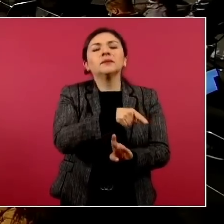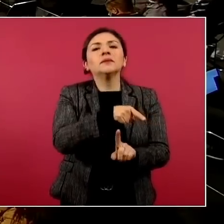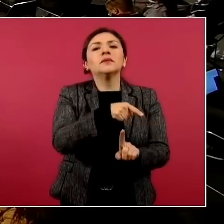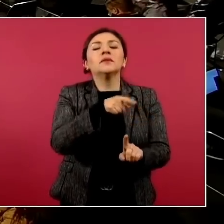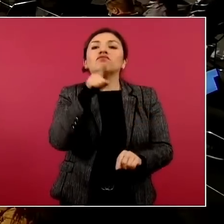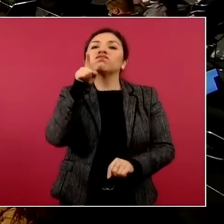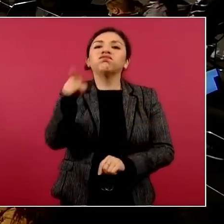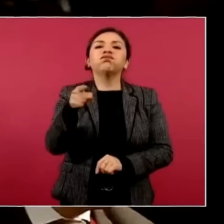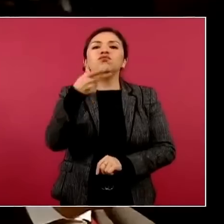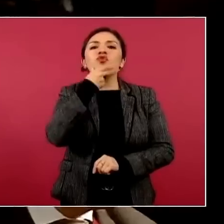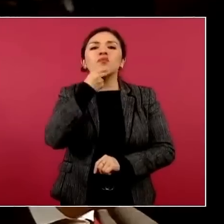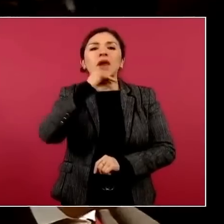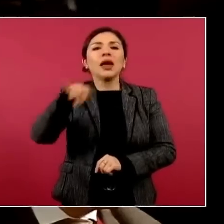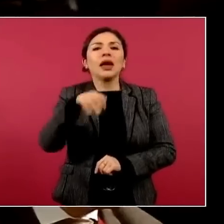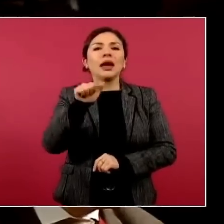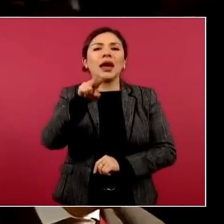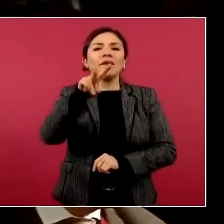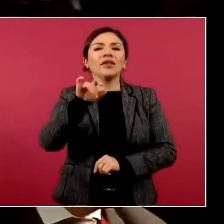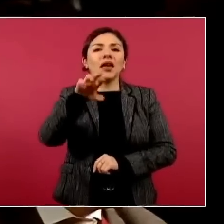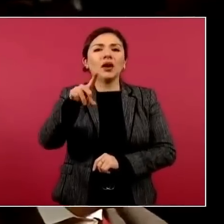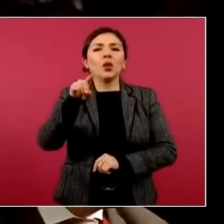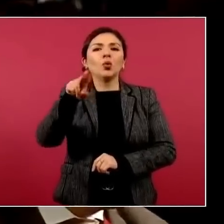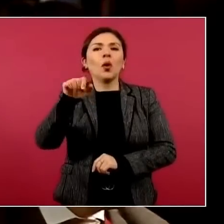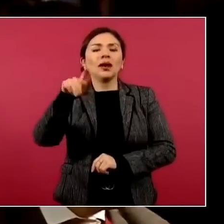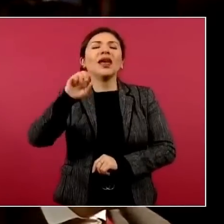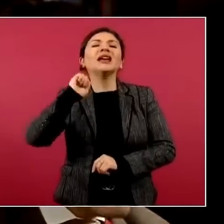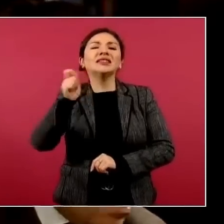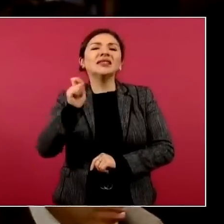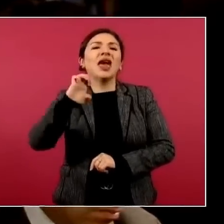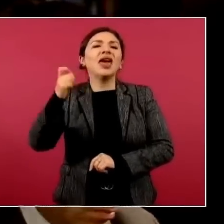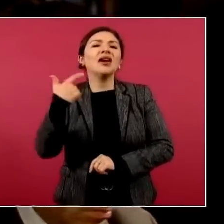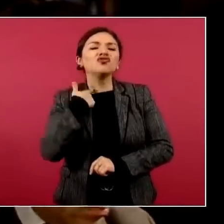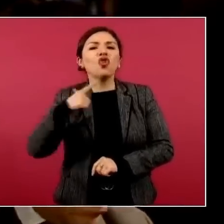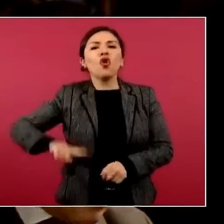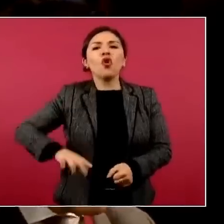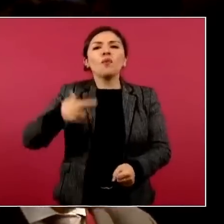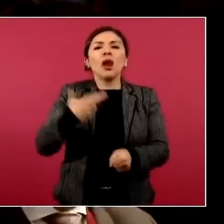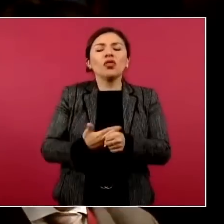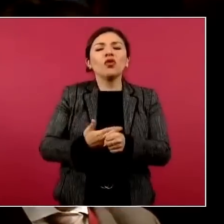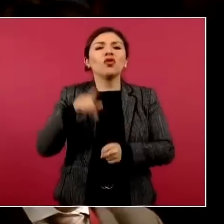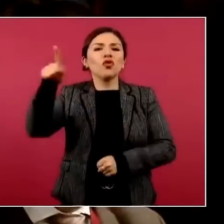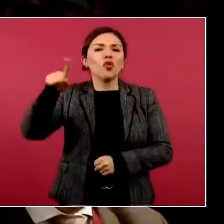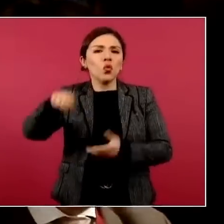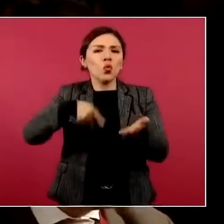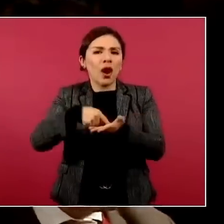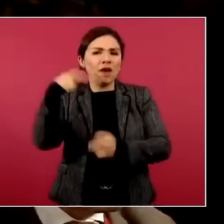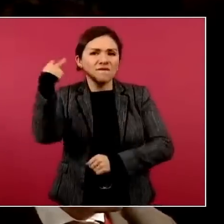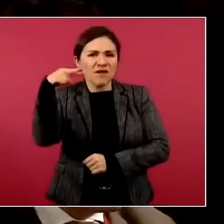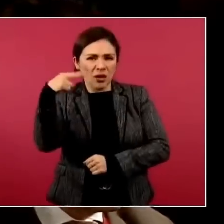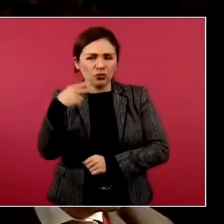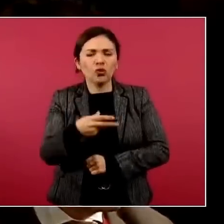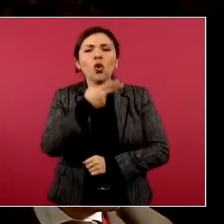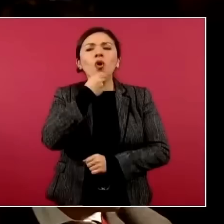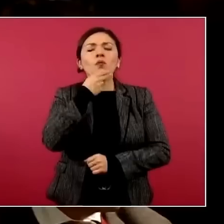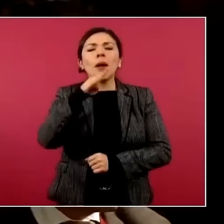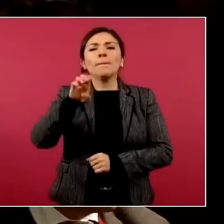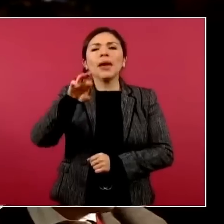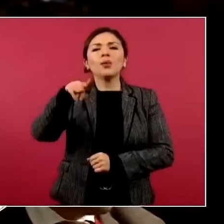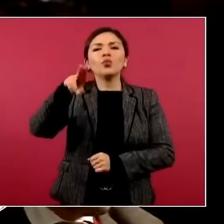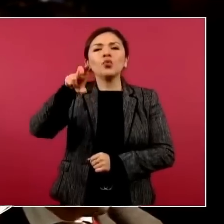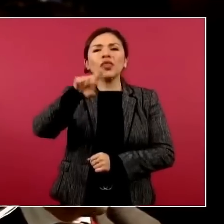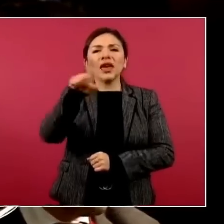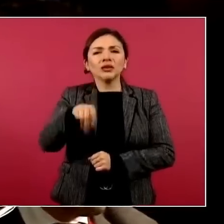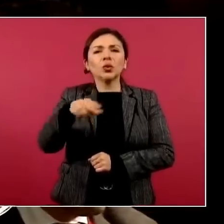a Javier Duarte, el exgobernador de Veracruz, Bermúdez Zurita, el que fue su secretario de